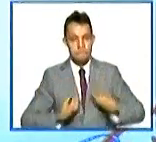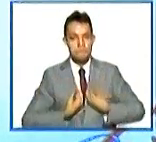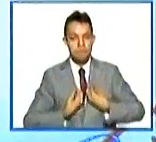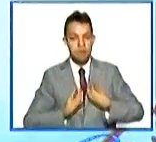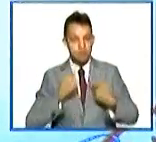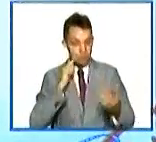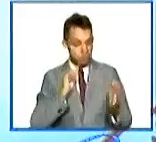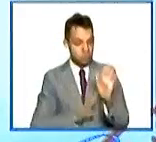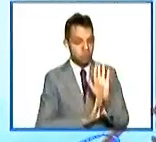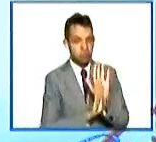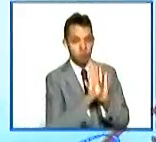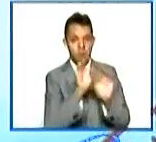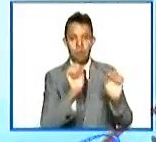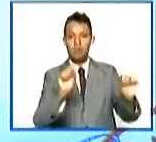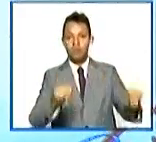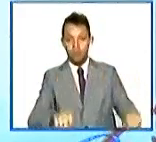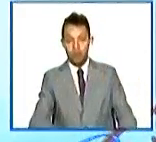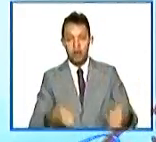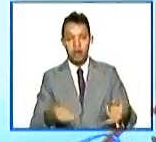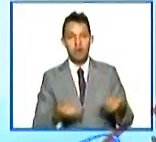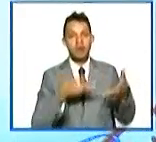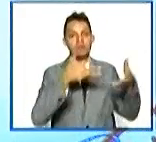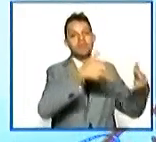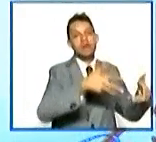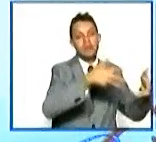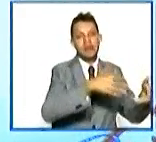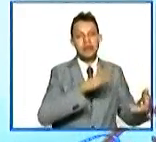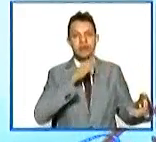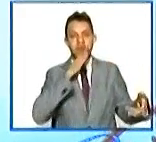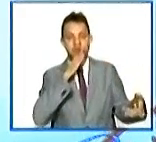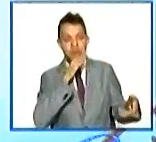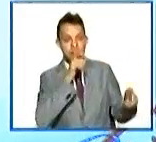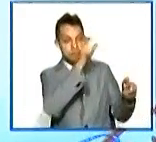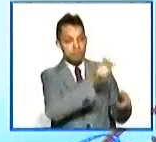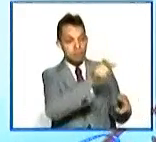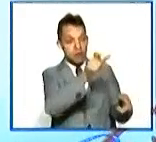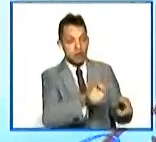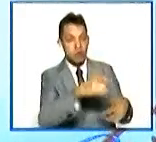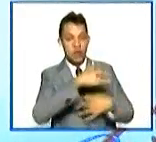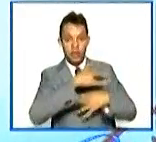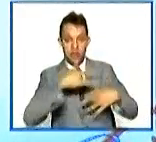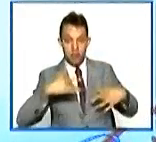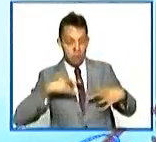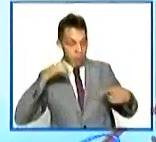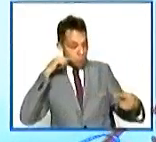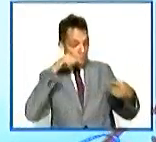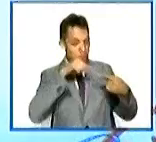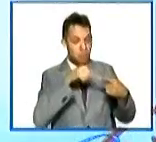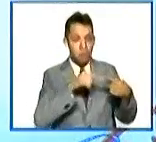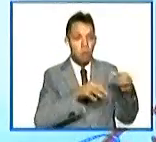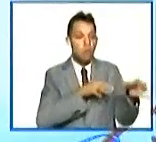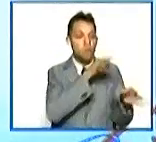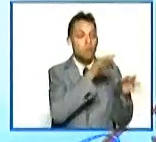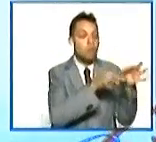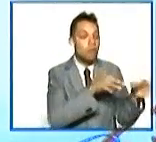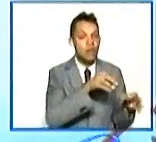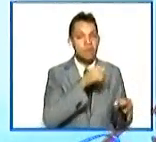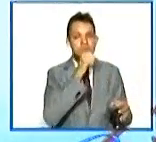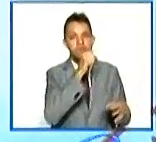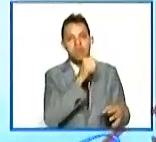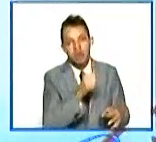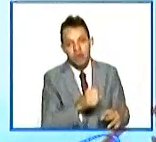mayor. Este ciclo de capacitaciones está dirigido a personal de salud y a cuidadores formales e